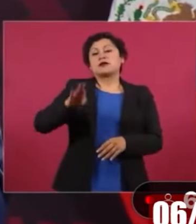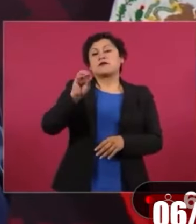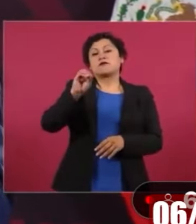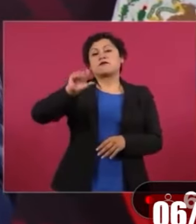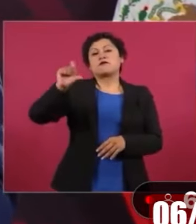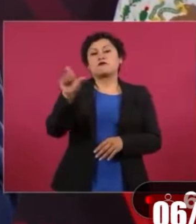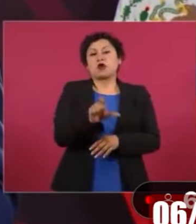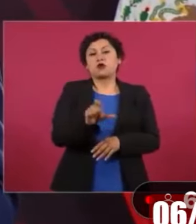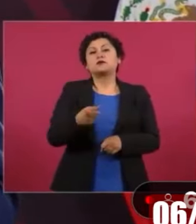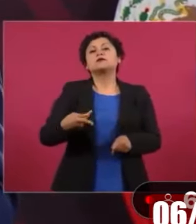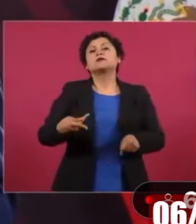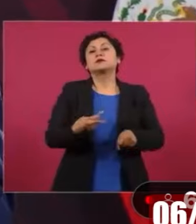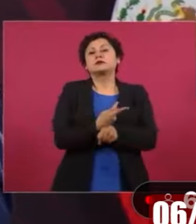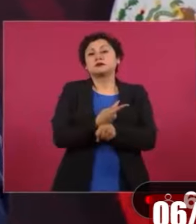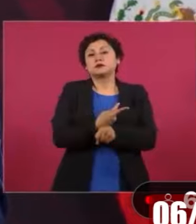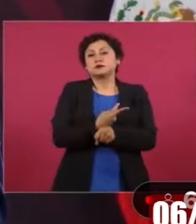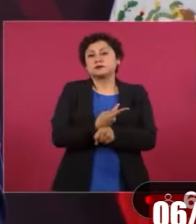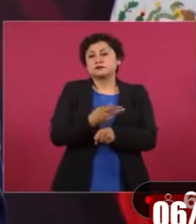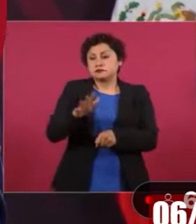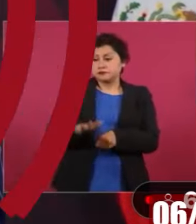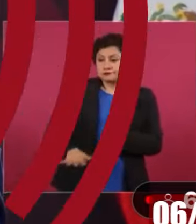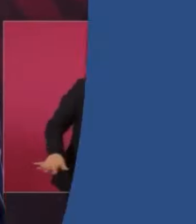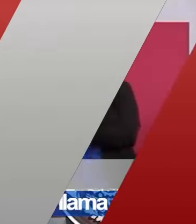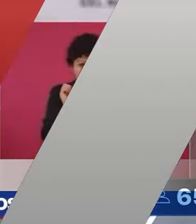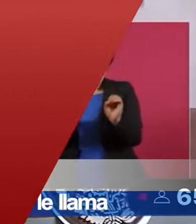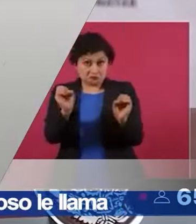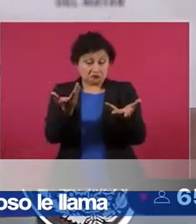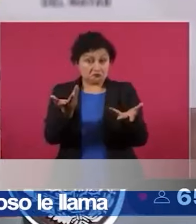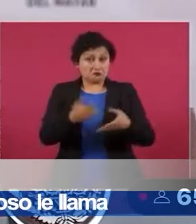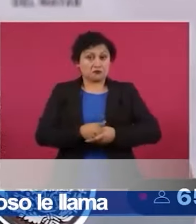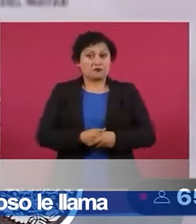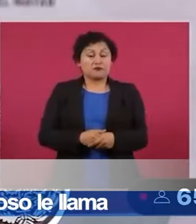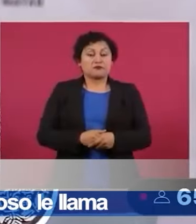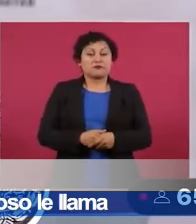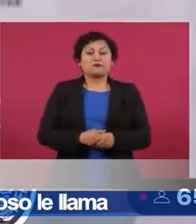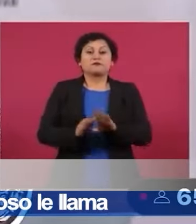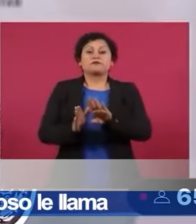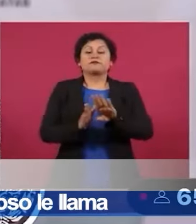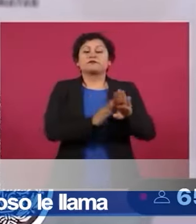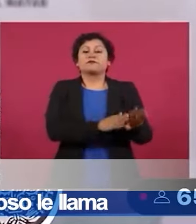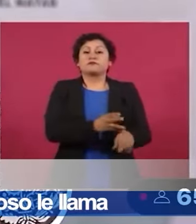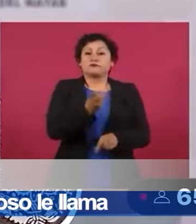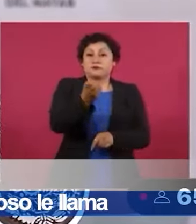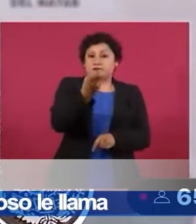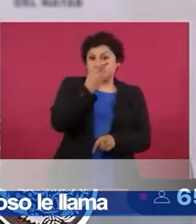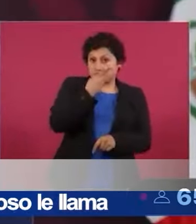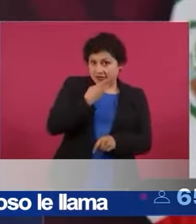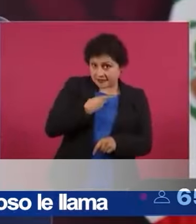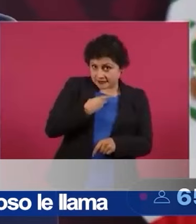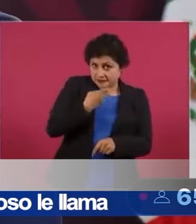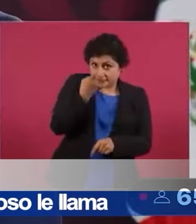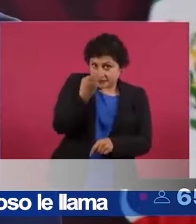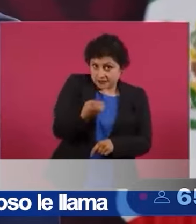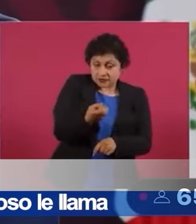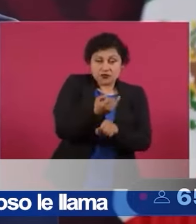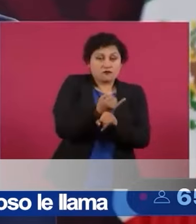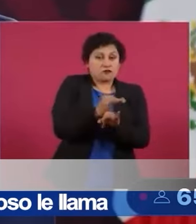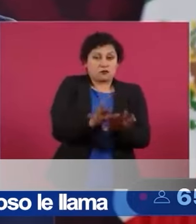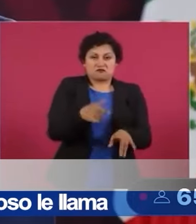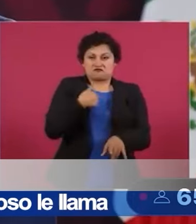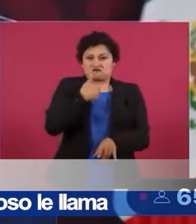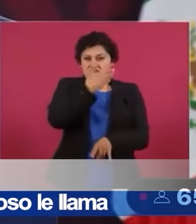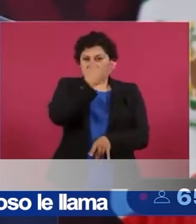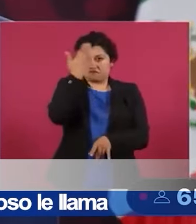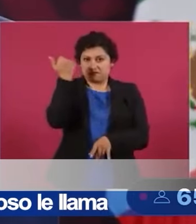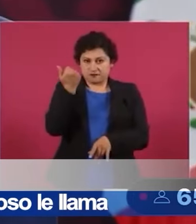sobre las riquezas de la familia barlet no tengo información sobre lo que planteas lo que